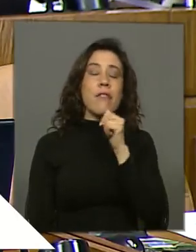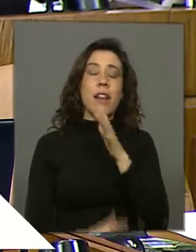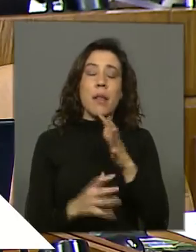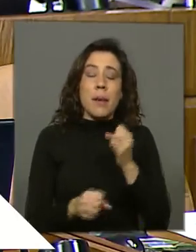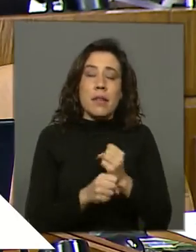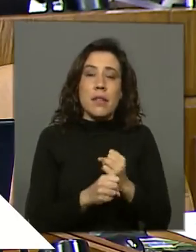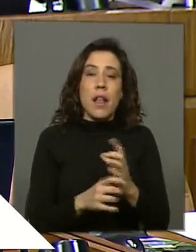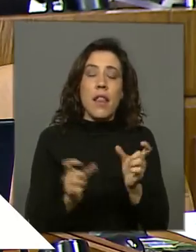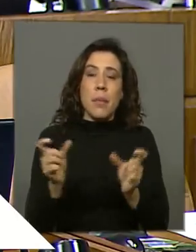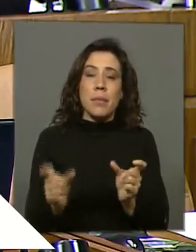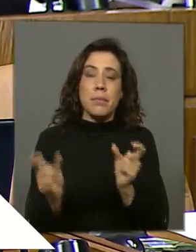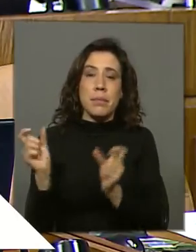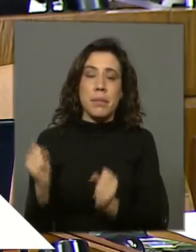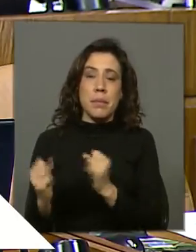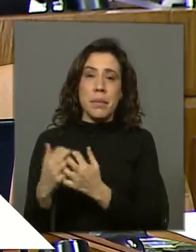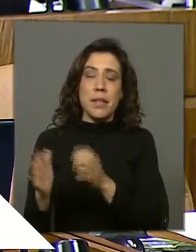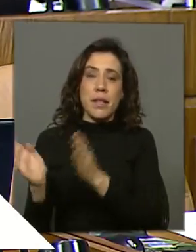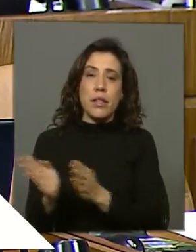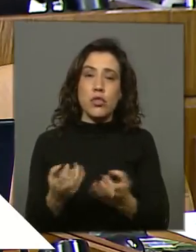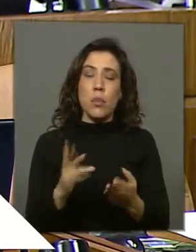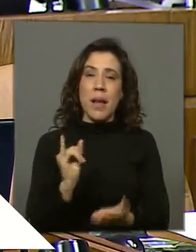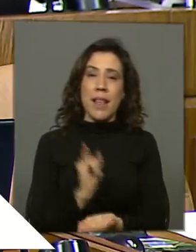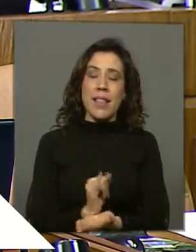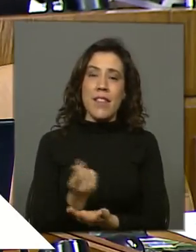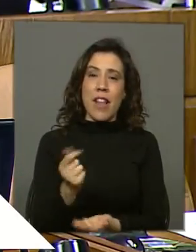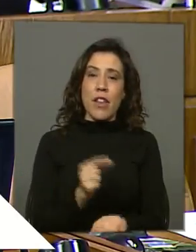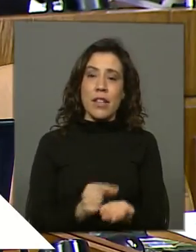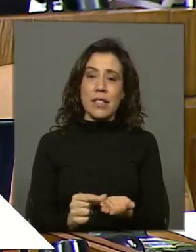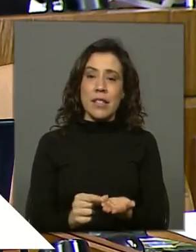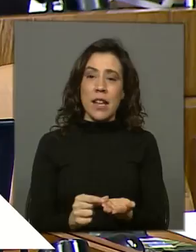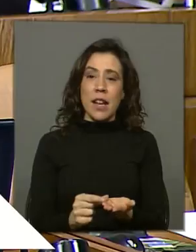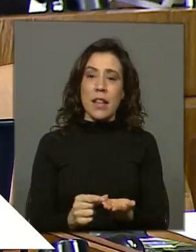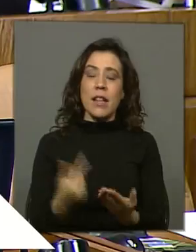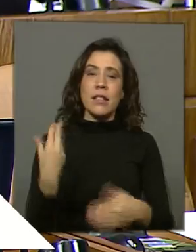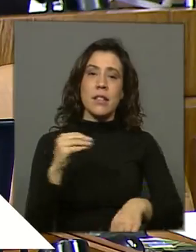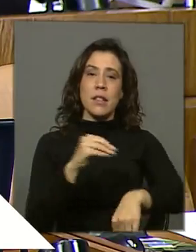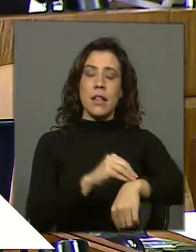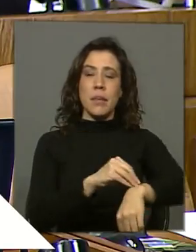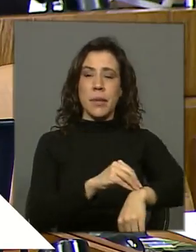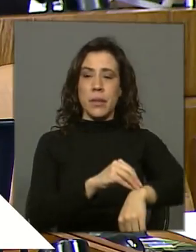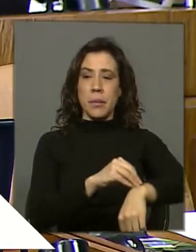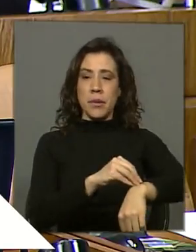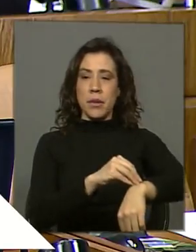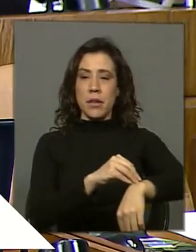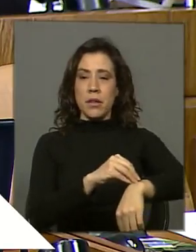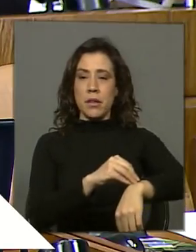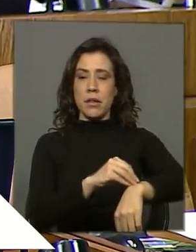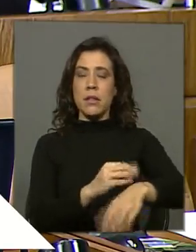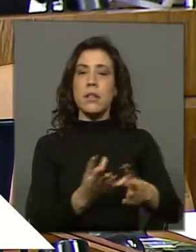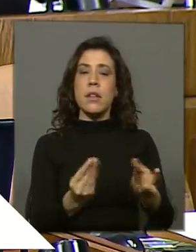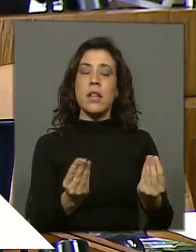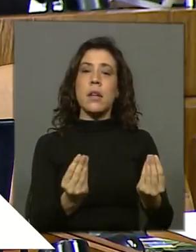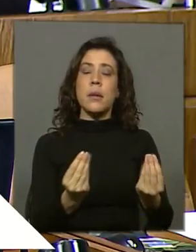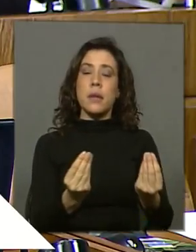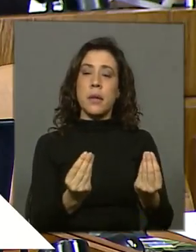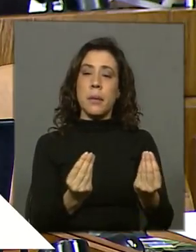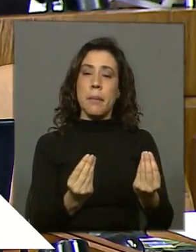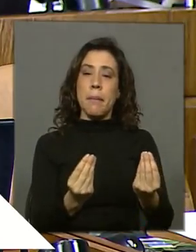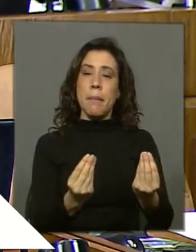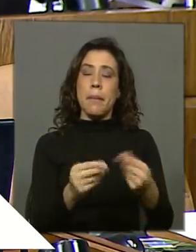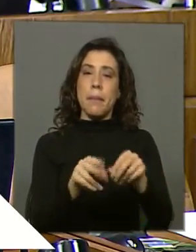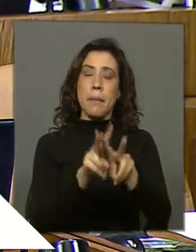de los reguladores superintendencia de valores y seguro recibió alertas en este caso y varias respecto de esta